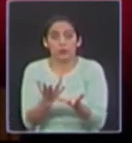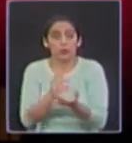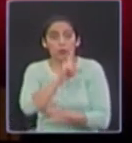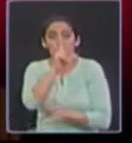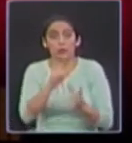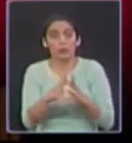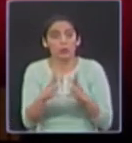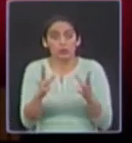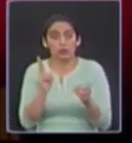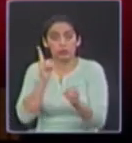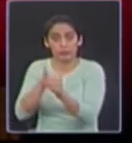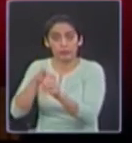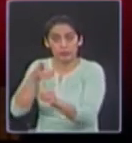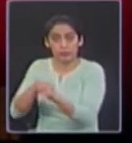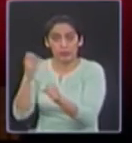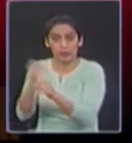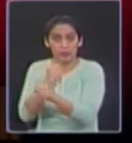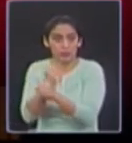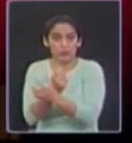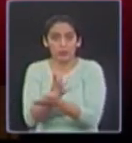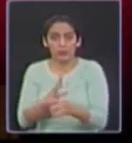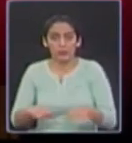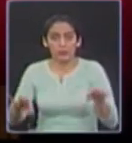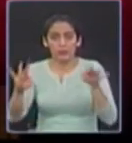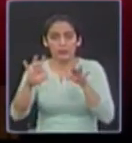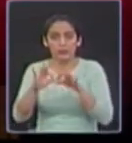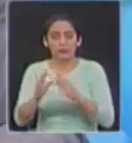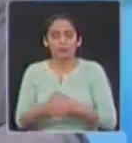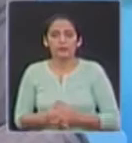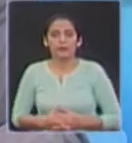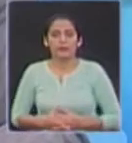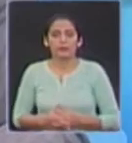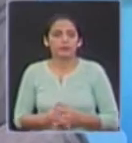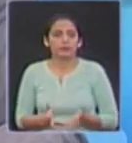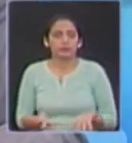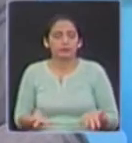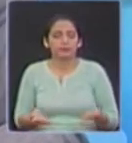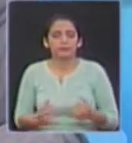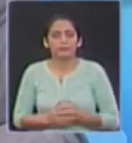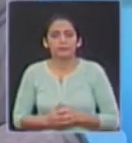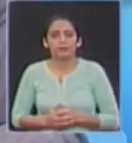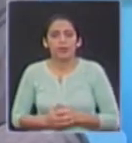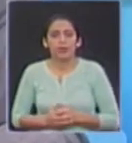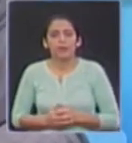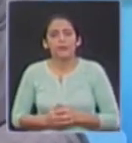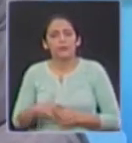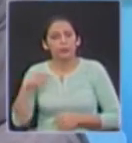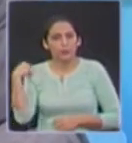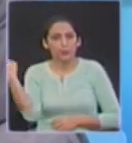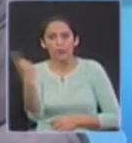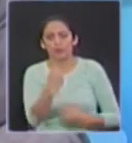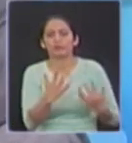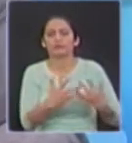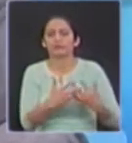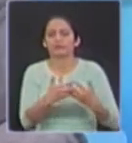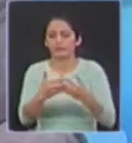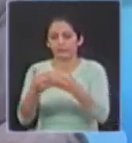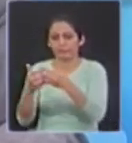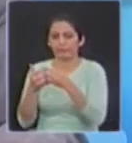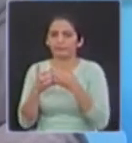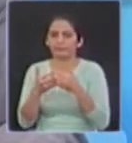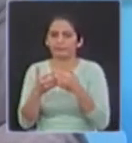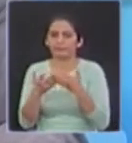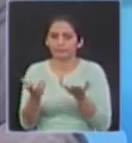postre genera. Por supuesto, ahí lo que se necesita es un trabajo conjunto. No estoy para nada de acuerdo en creer que el sector productivo no puede participar